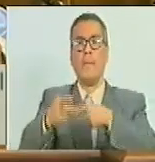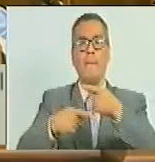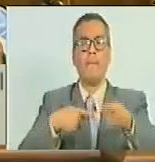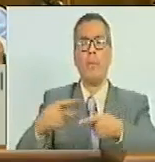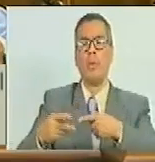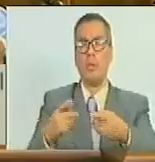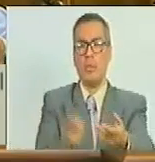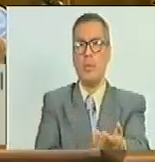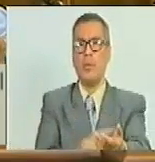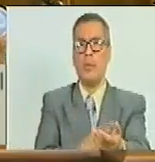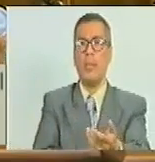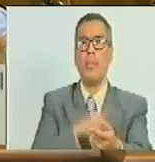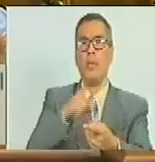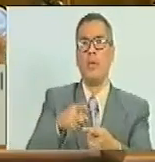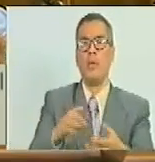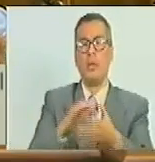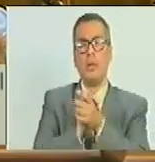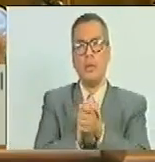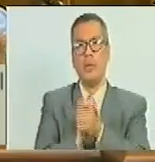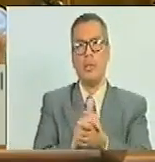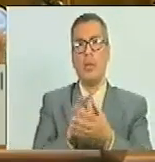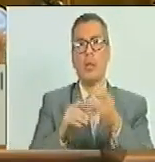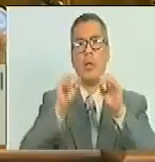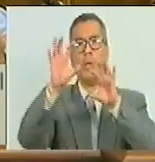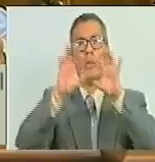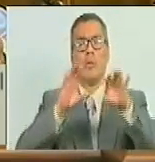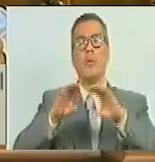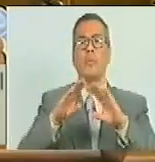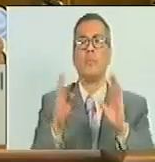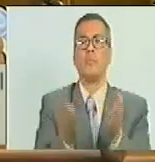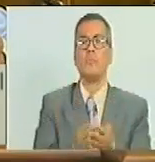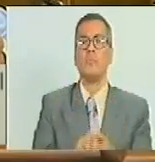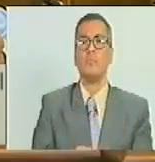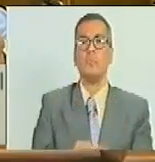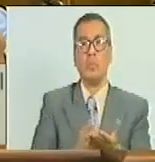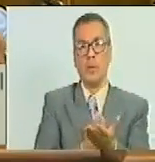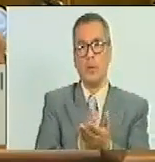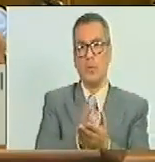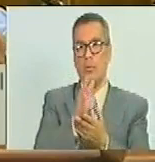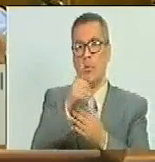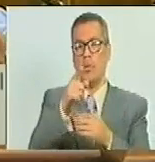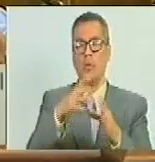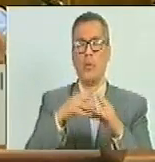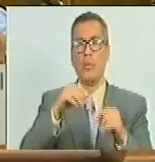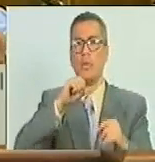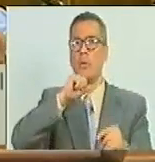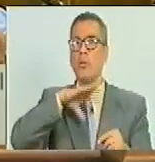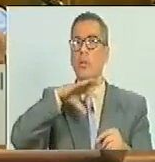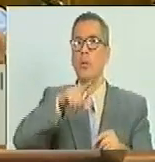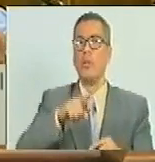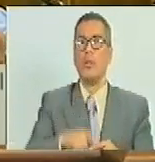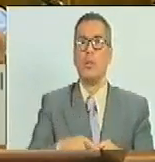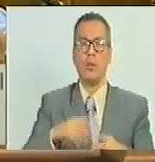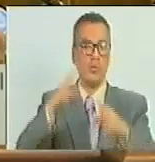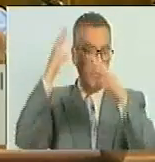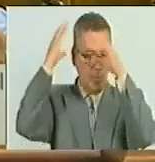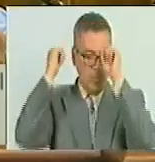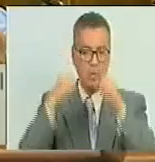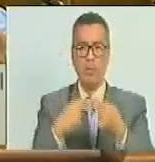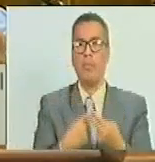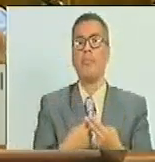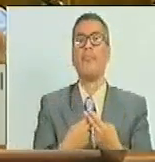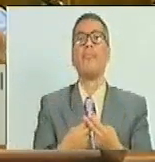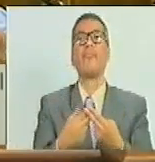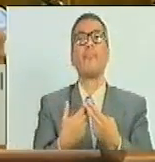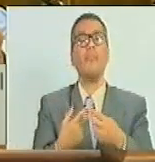de hermandad y amistad con las naciones del mundo, continuando el legado histórico de la diplomacia de paz